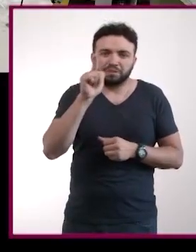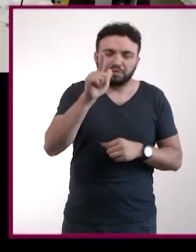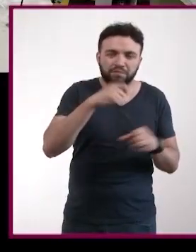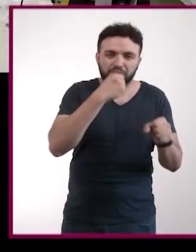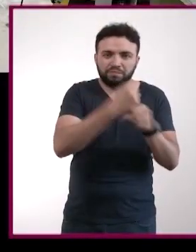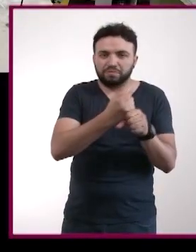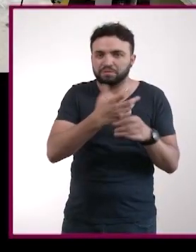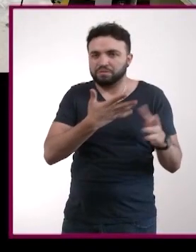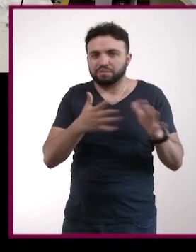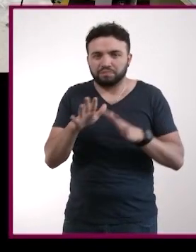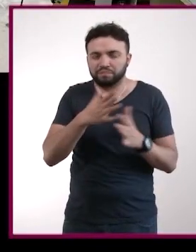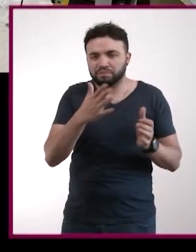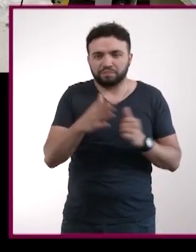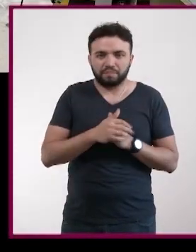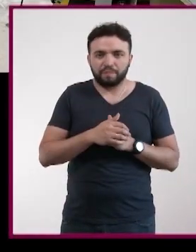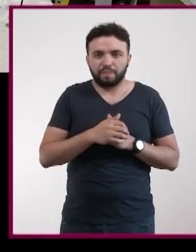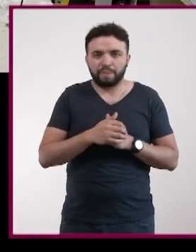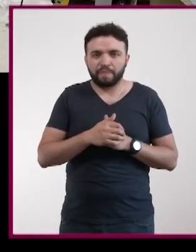años.